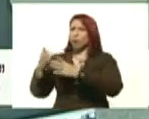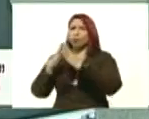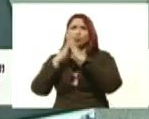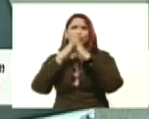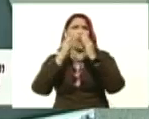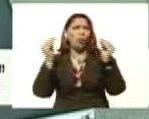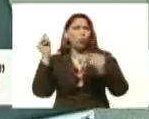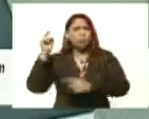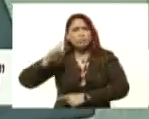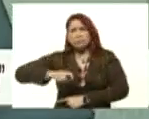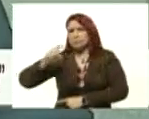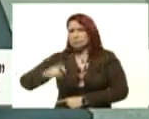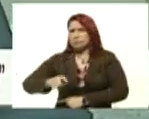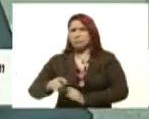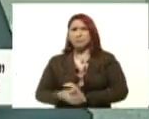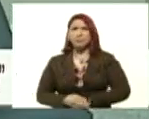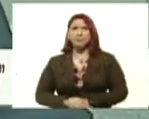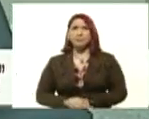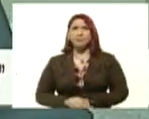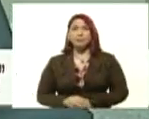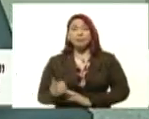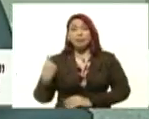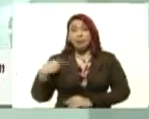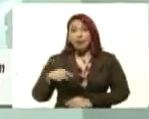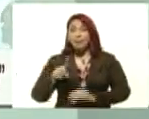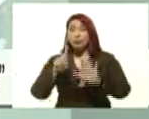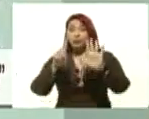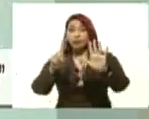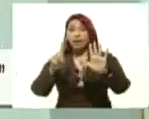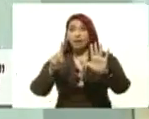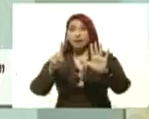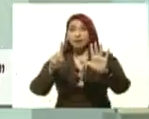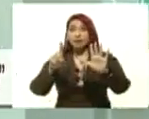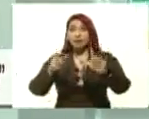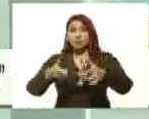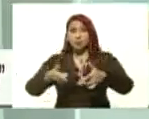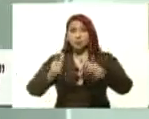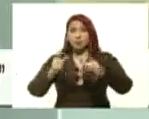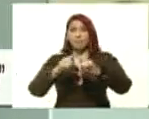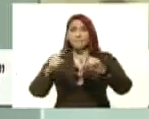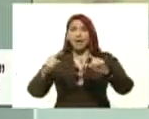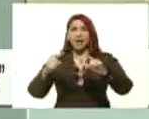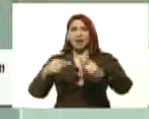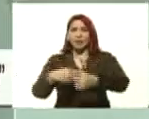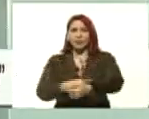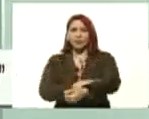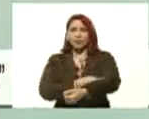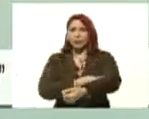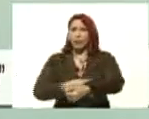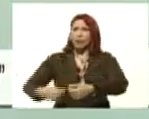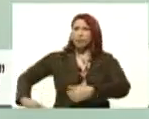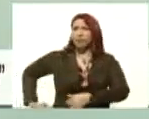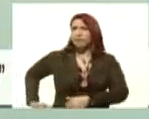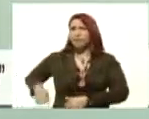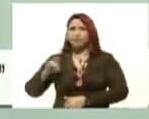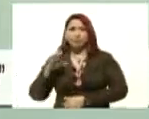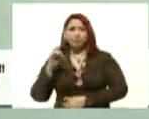lo que se requiere. Tenemos 6 sillones para diálisis, una